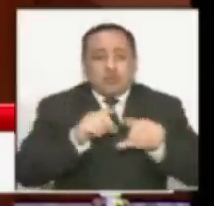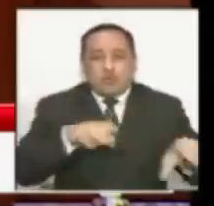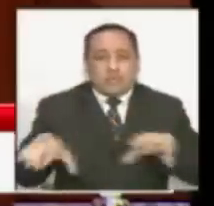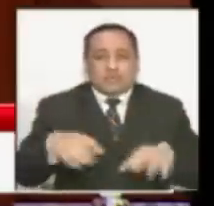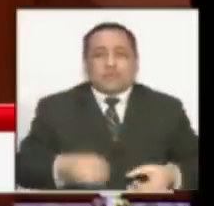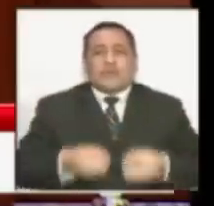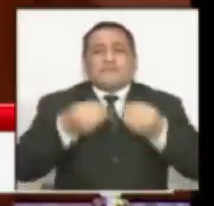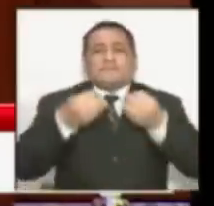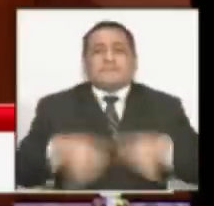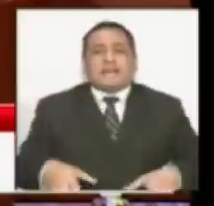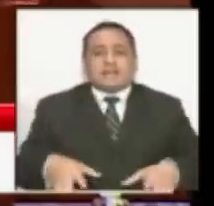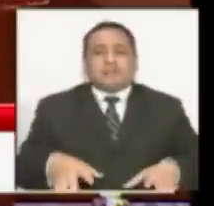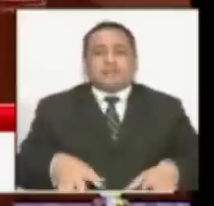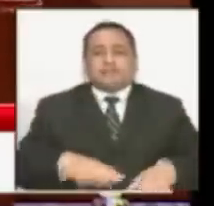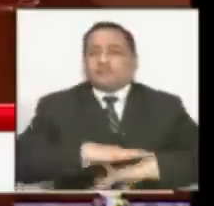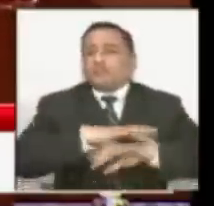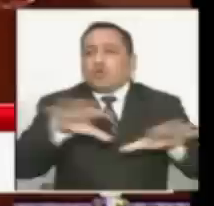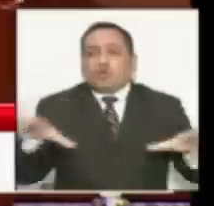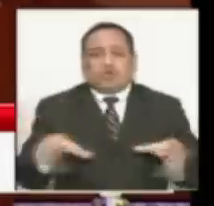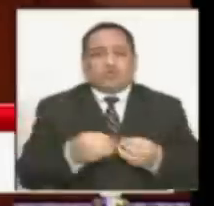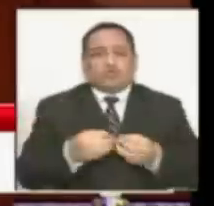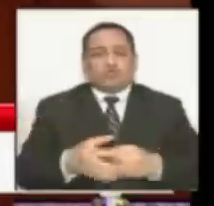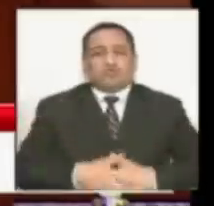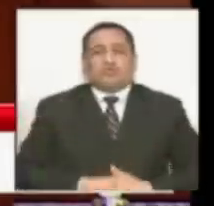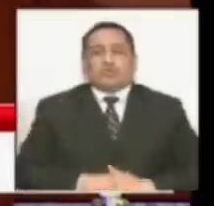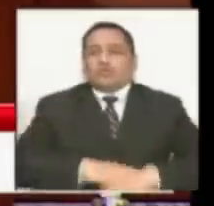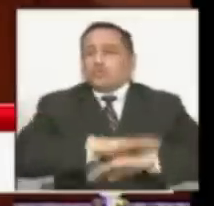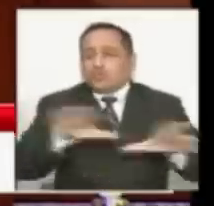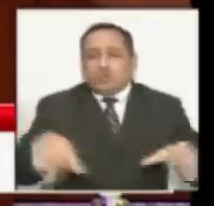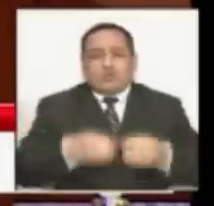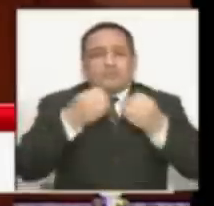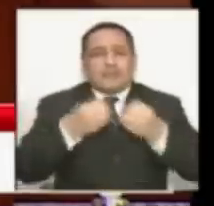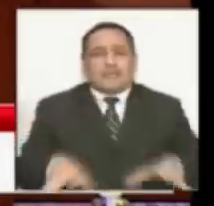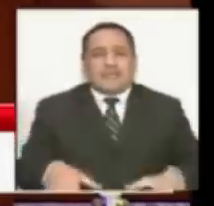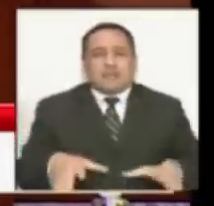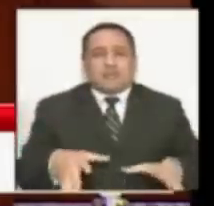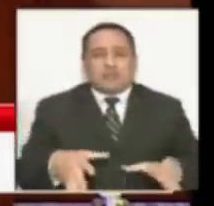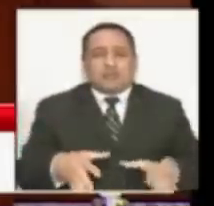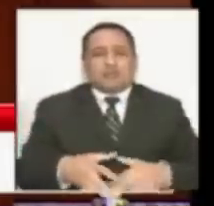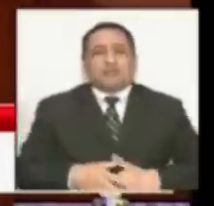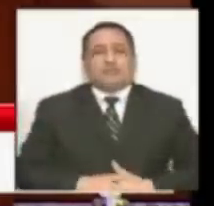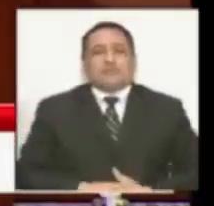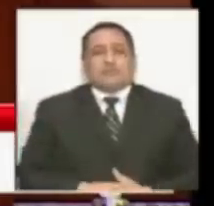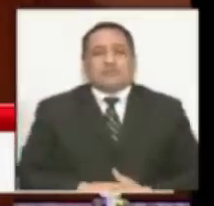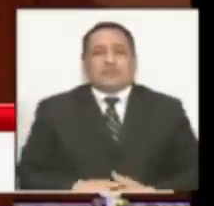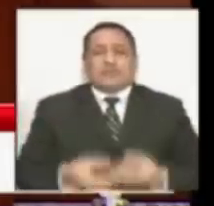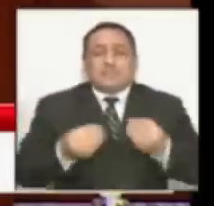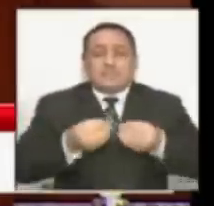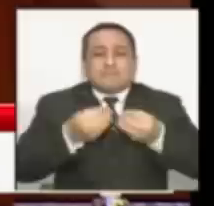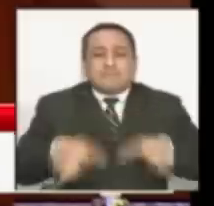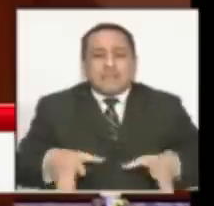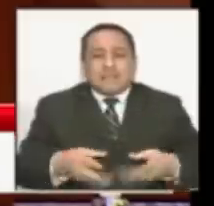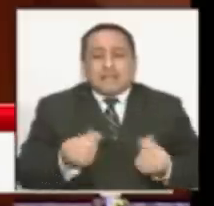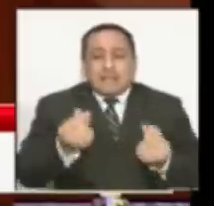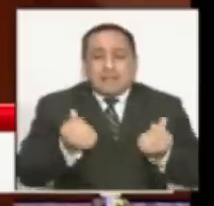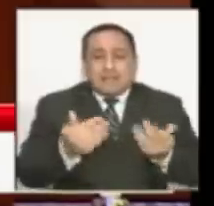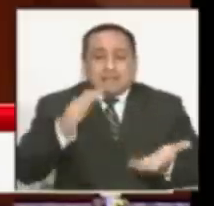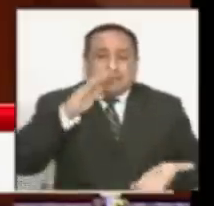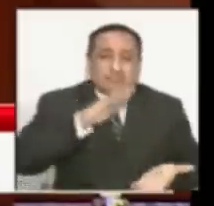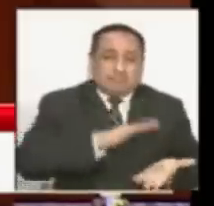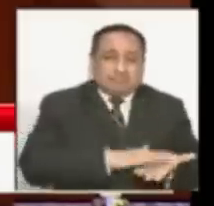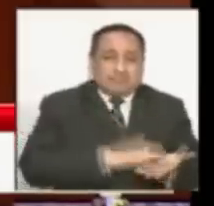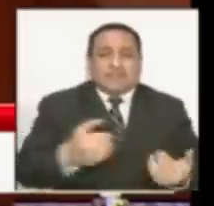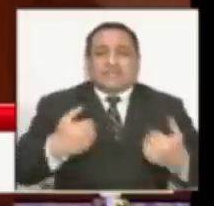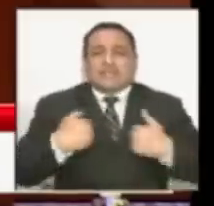hacemos, perdemos todos. Todo nuestro país pierde. Al perder la estabilidad